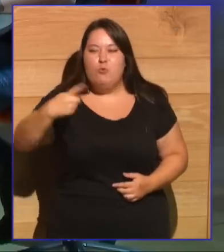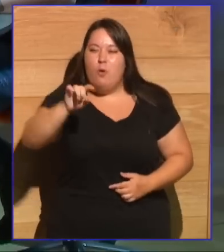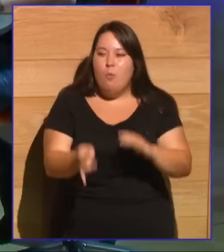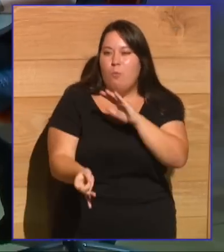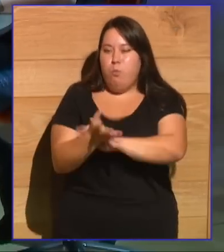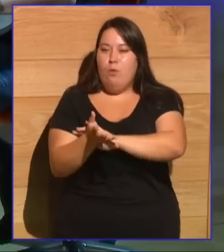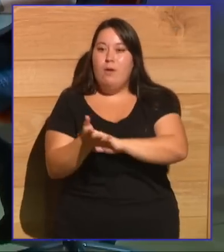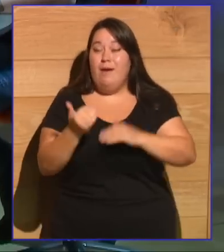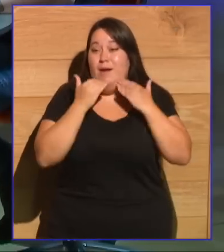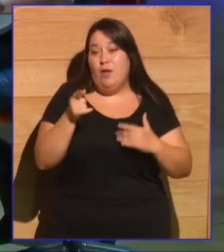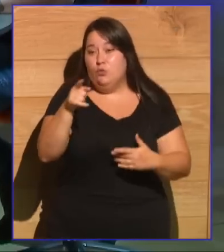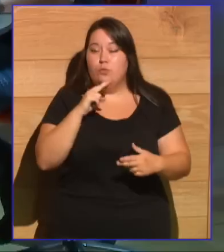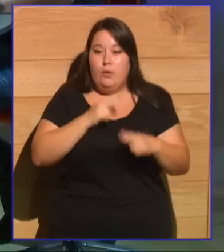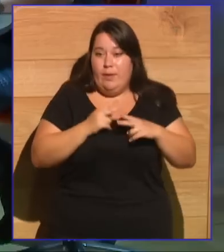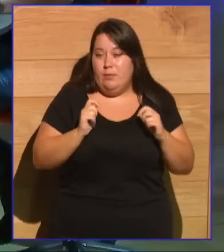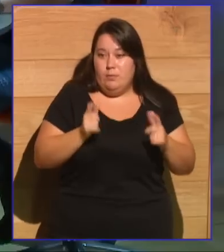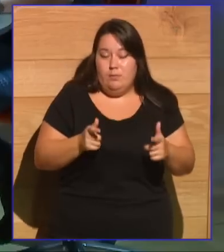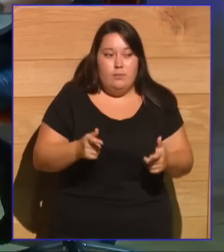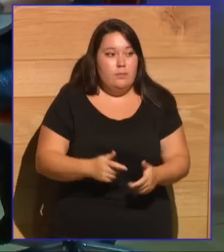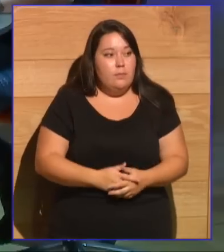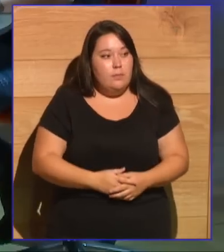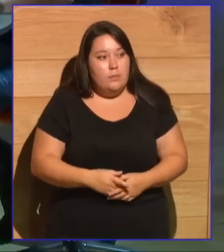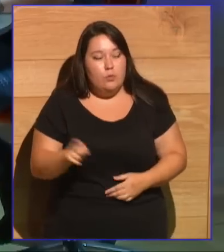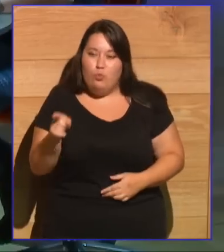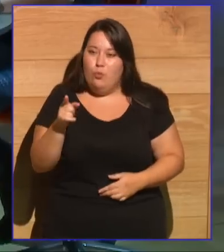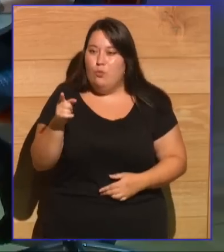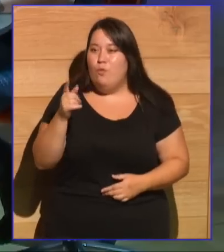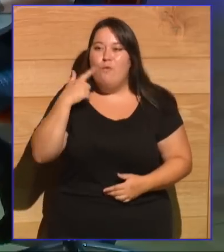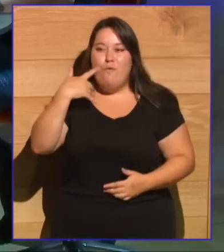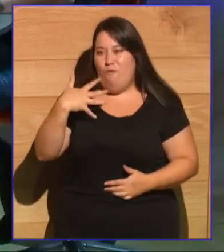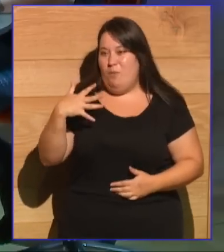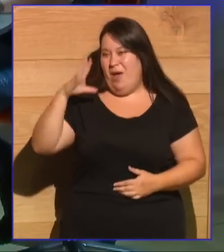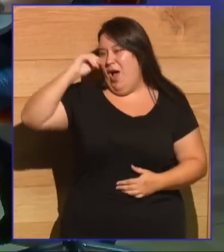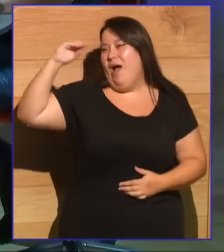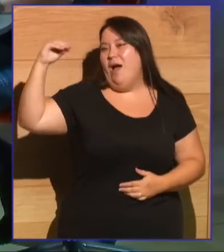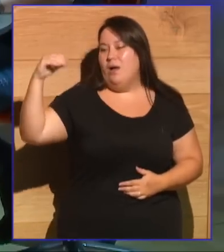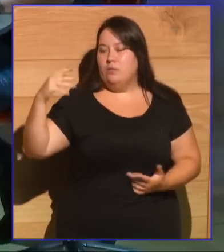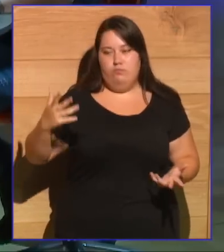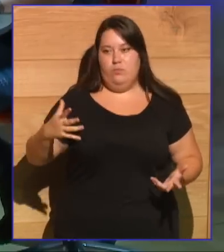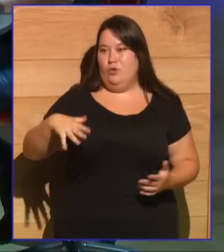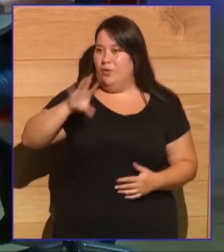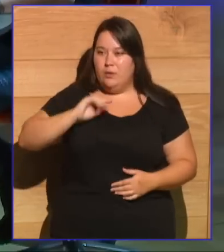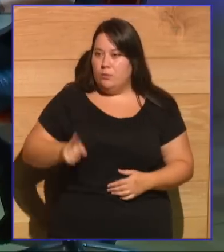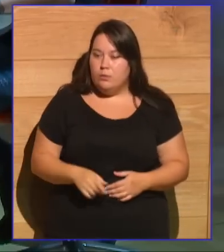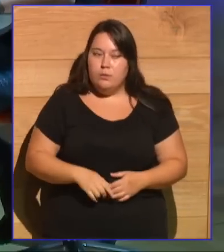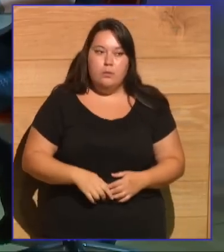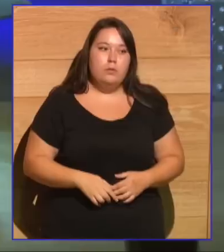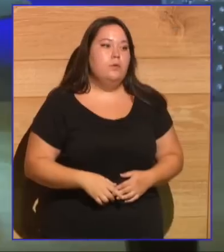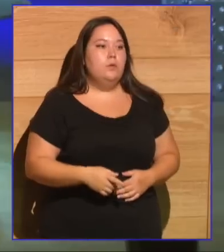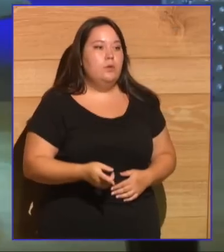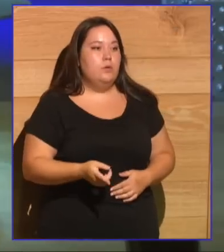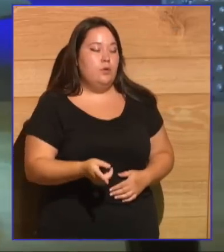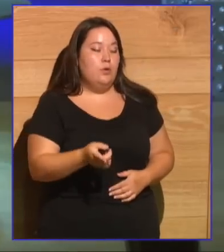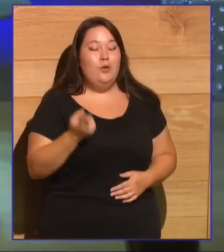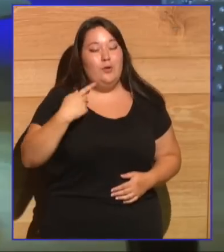debido a lo que tú acabas de mencionar más de que juan en número pues de sabelotodo y es no lo entiendo cuando tú crees que te la hemos creado nosotros